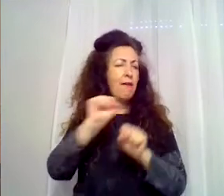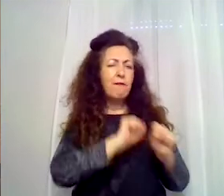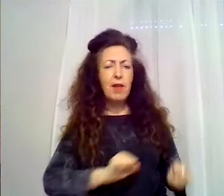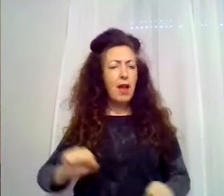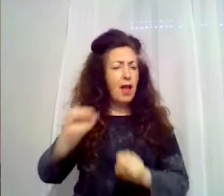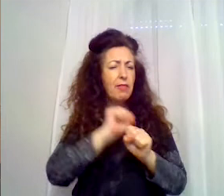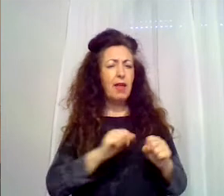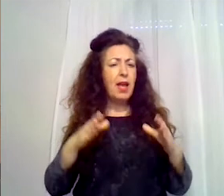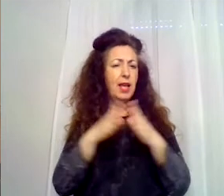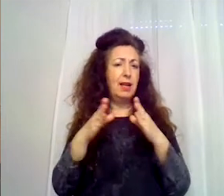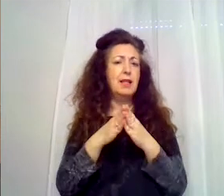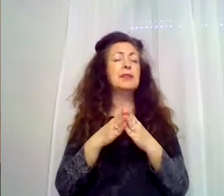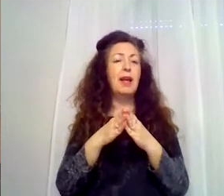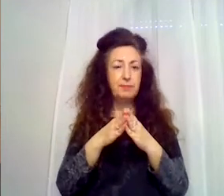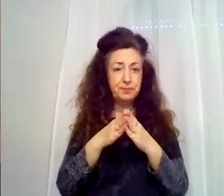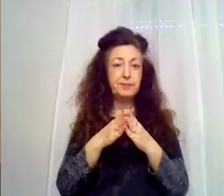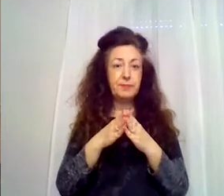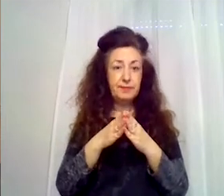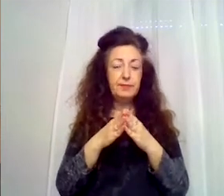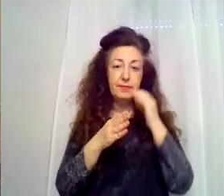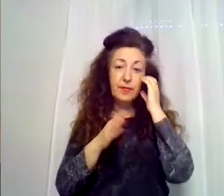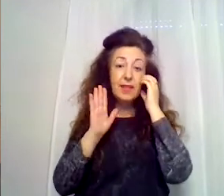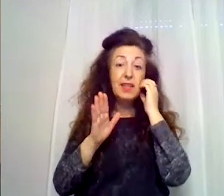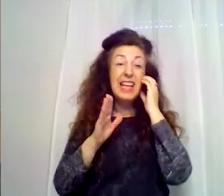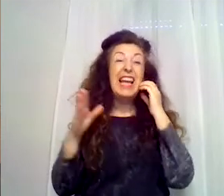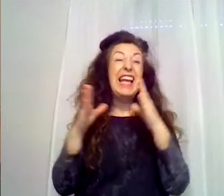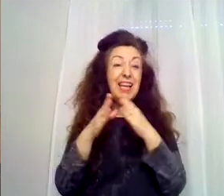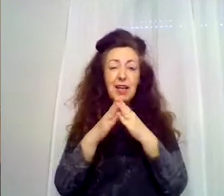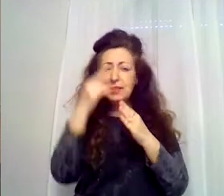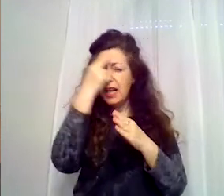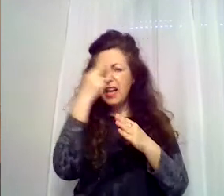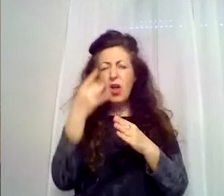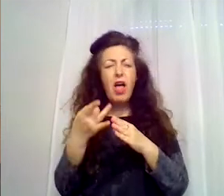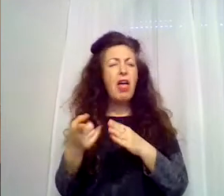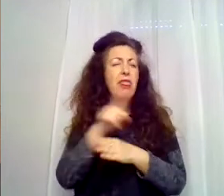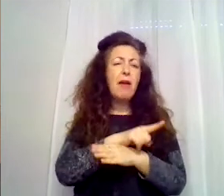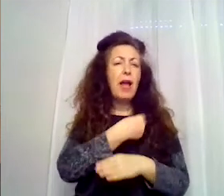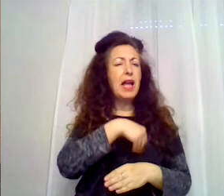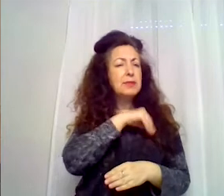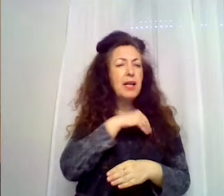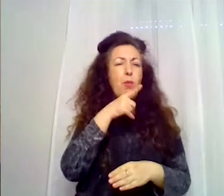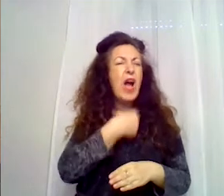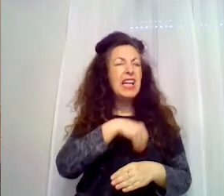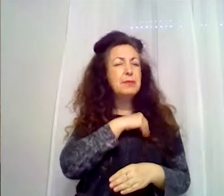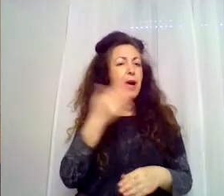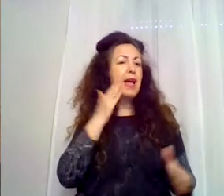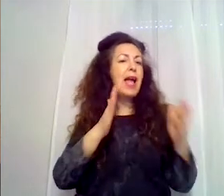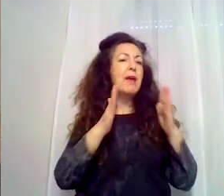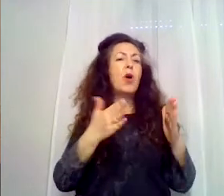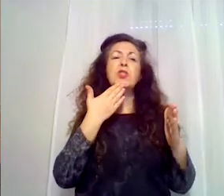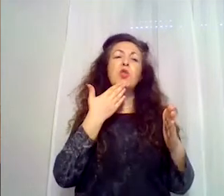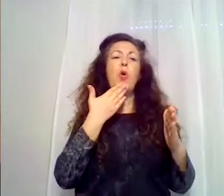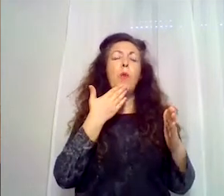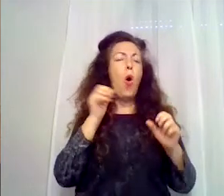se había hecho, como alguien dijo, la espada de Trento, es decir, se había hecho la defensora de la